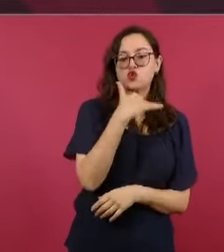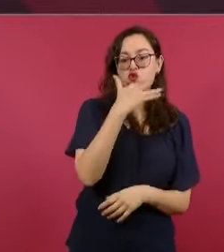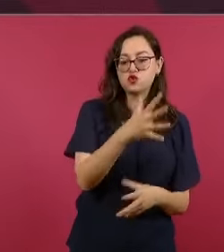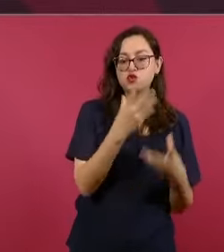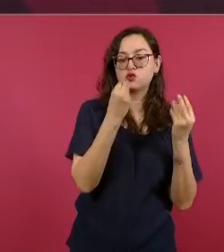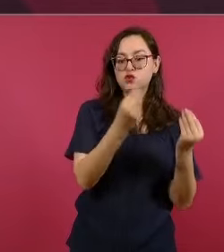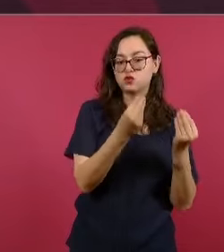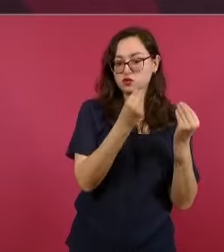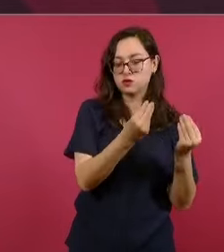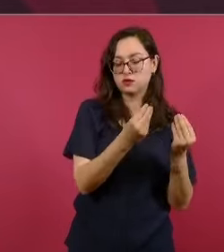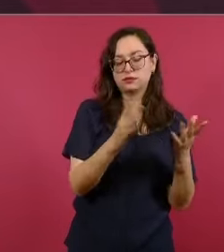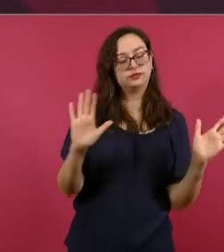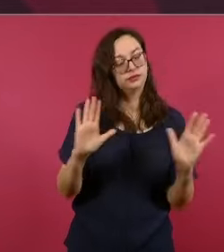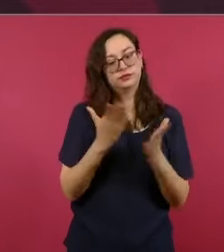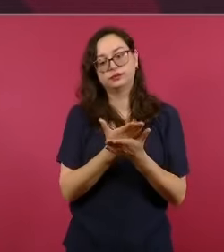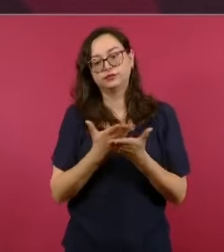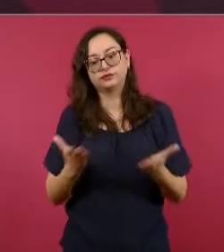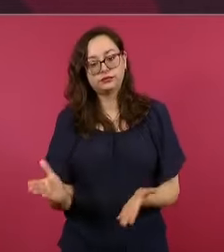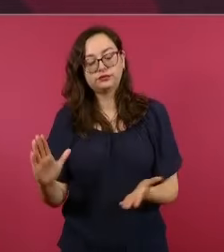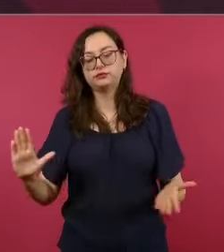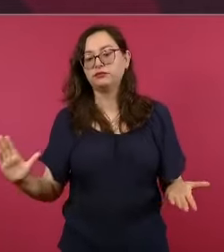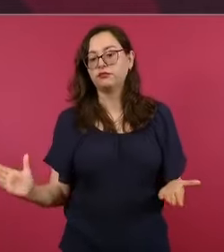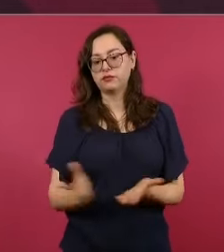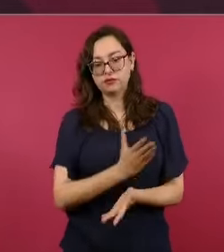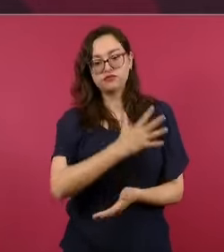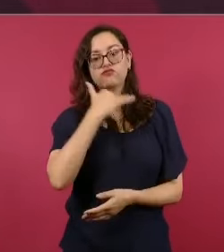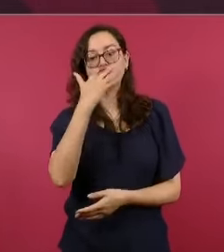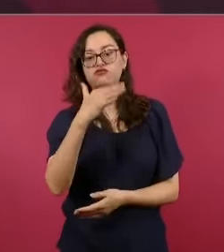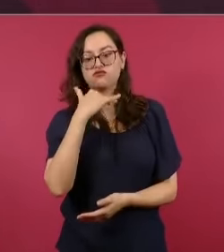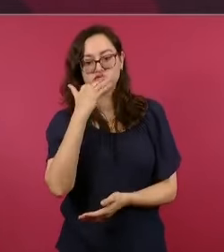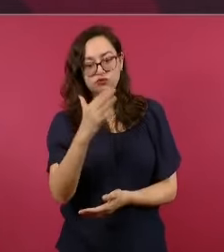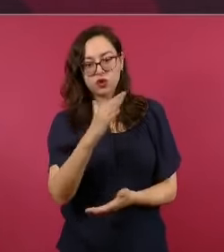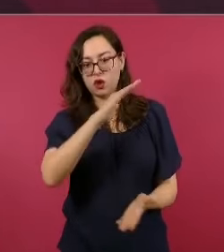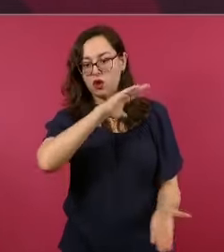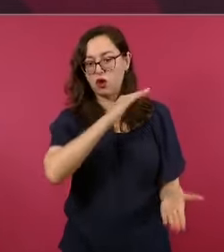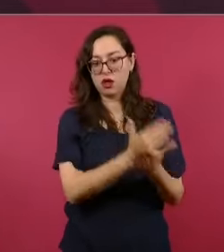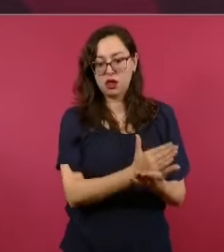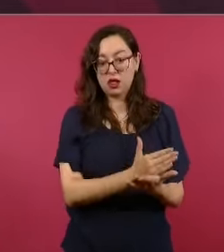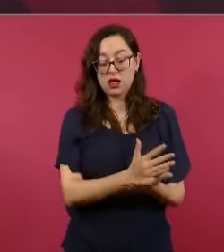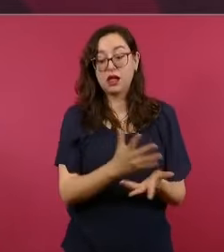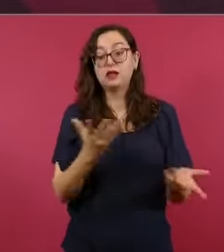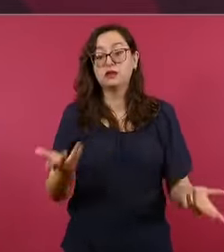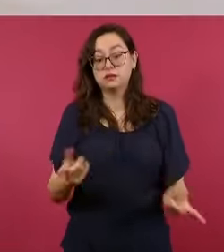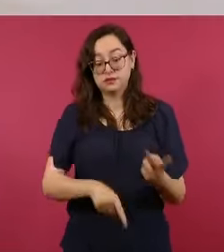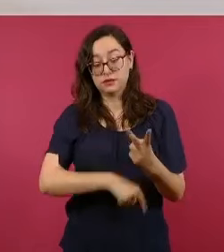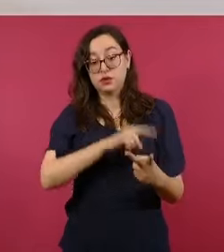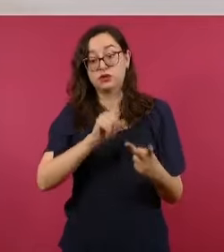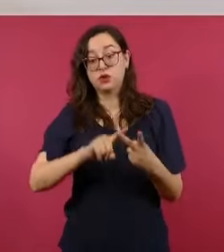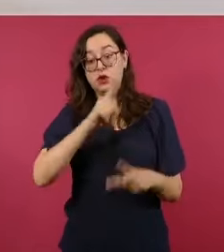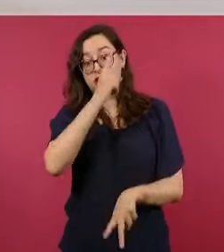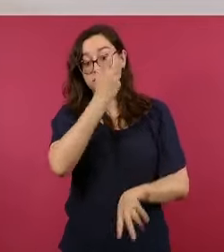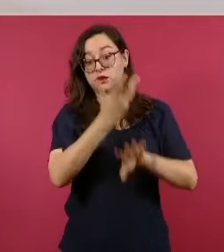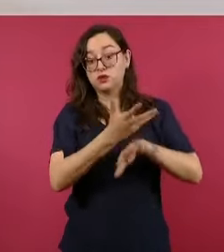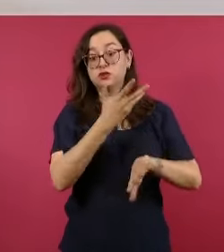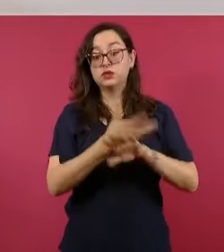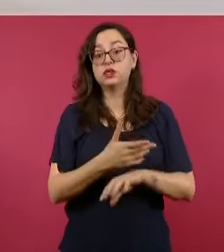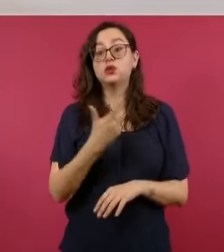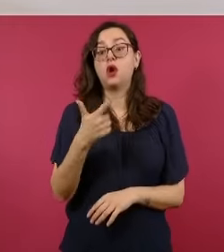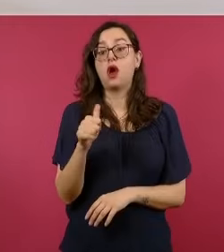tenido la suerte de que el precio del gas natural en Estados Unidos ha bajado